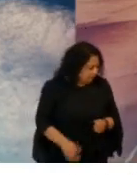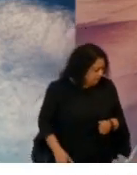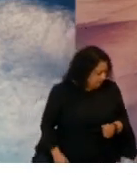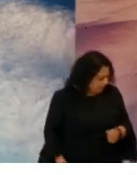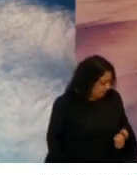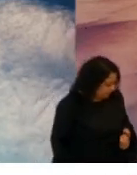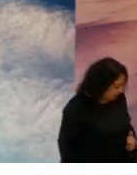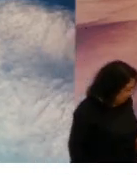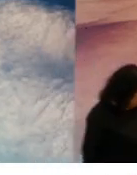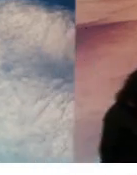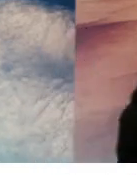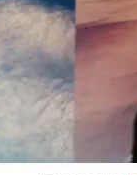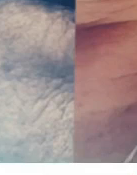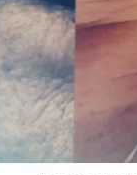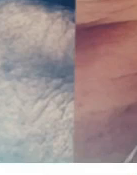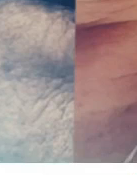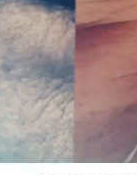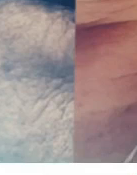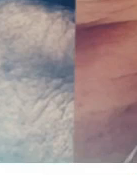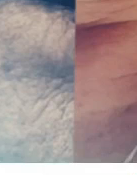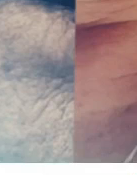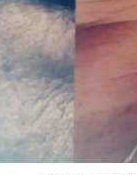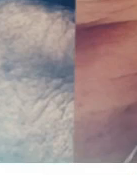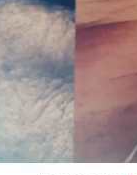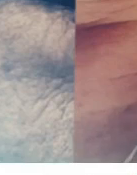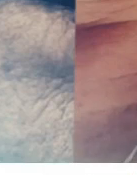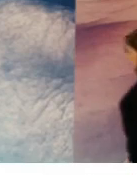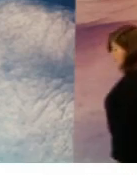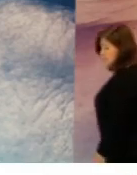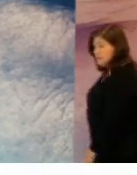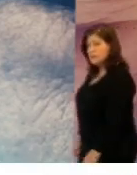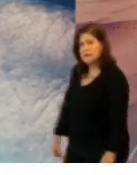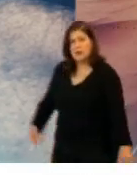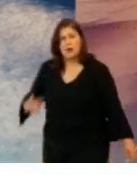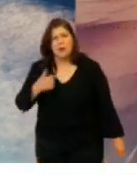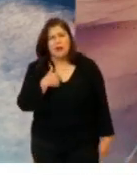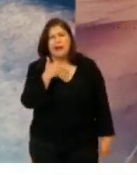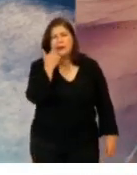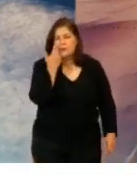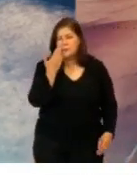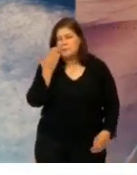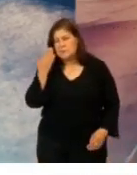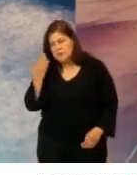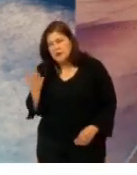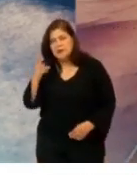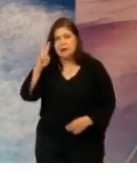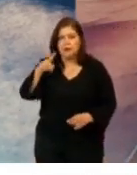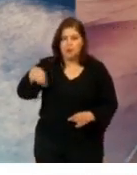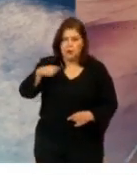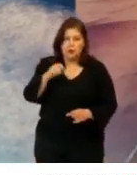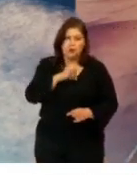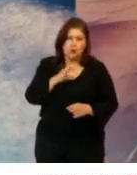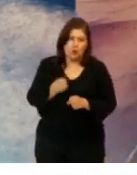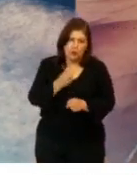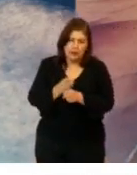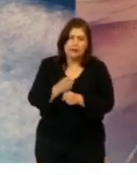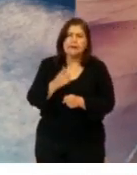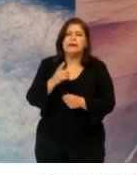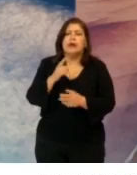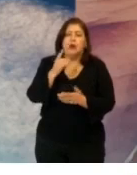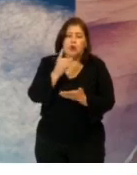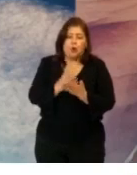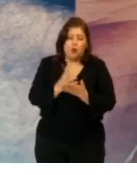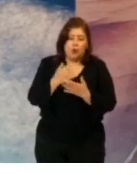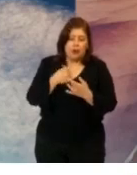quiero rogarles que en cuanto tengan oportunidad, me ayuden no solamente a hablar de